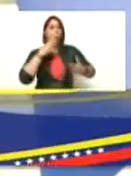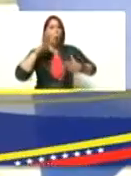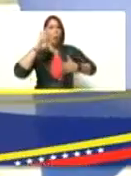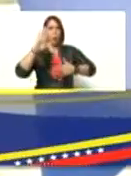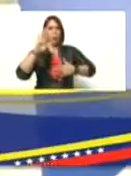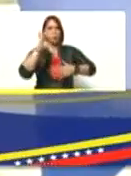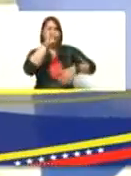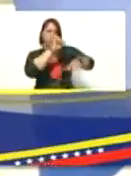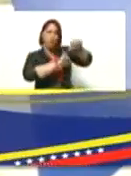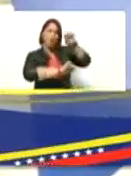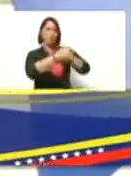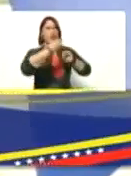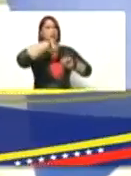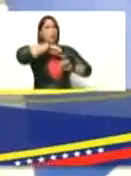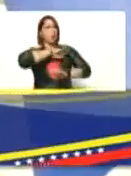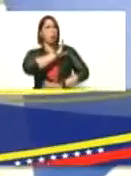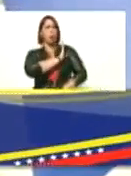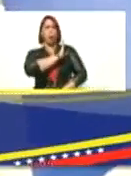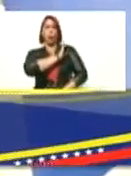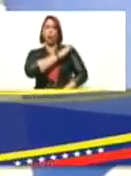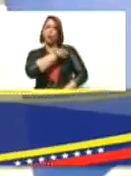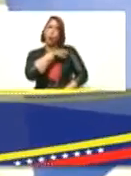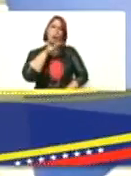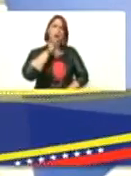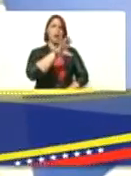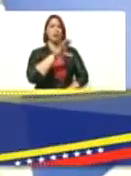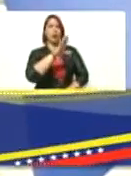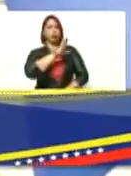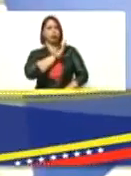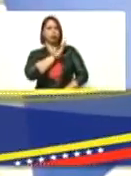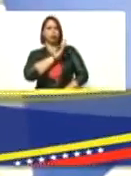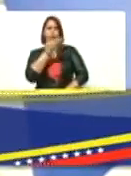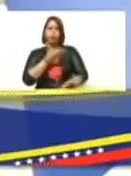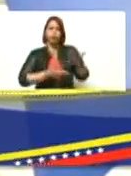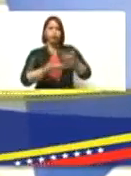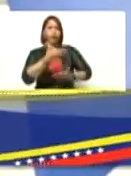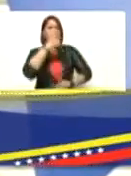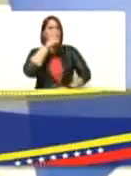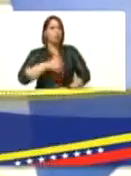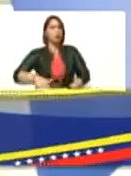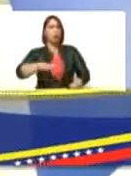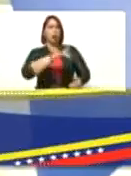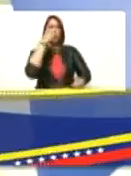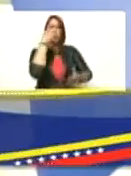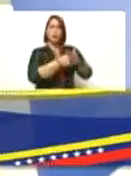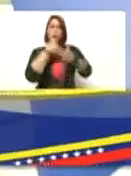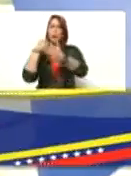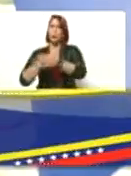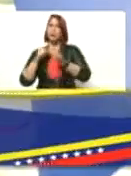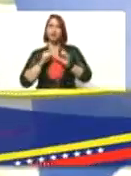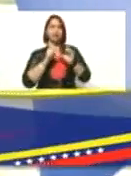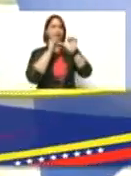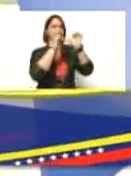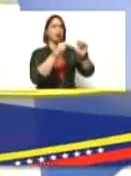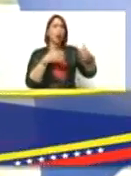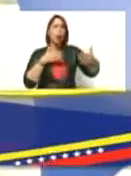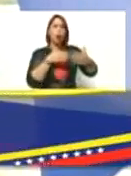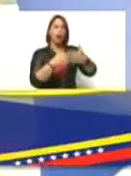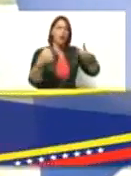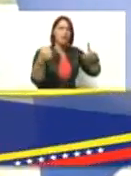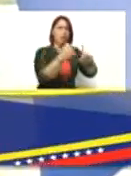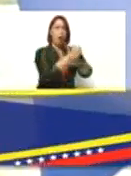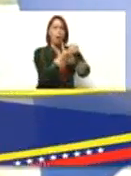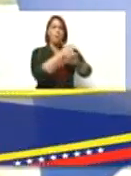la defensa de nuestra soberanía, de la autodeterminación de los pueblos y su lucha permanente contra las